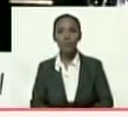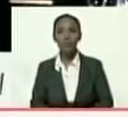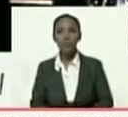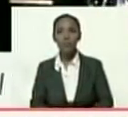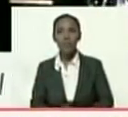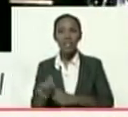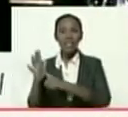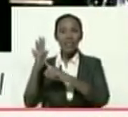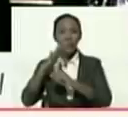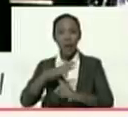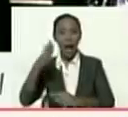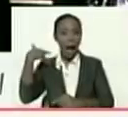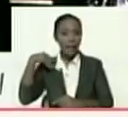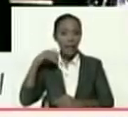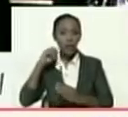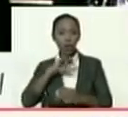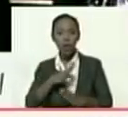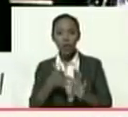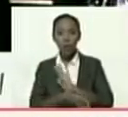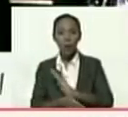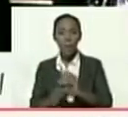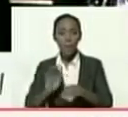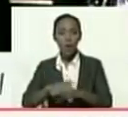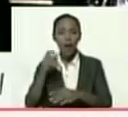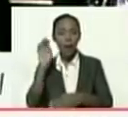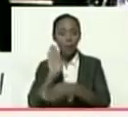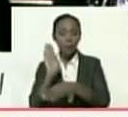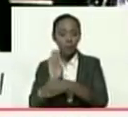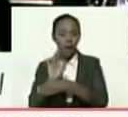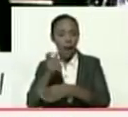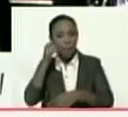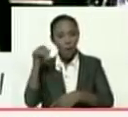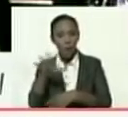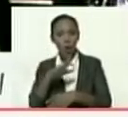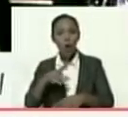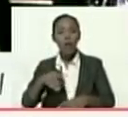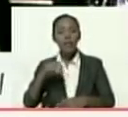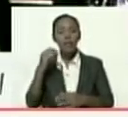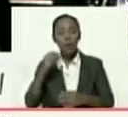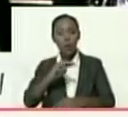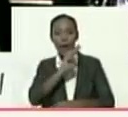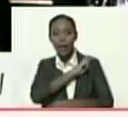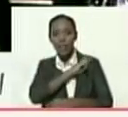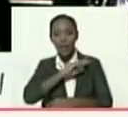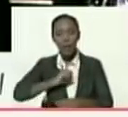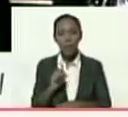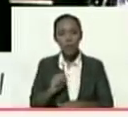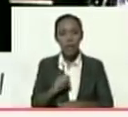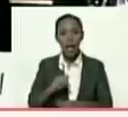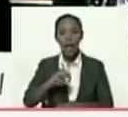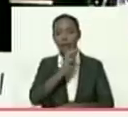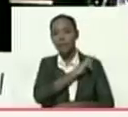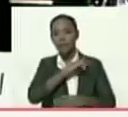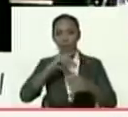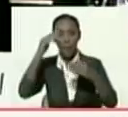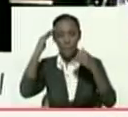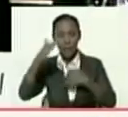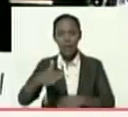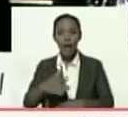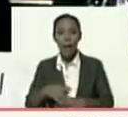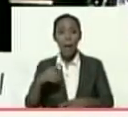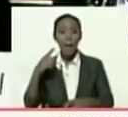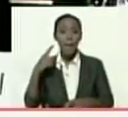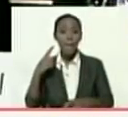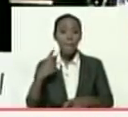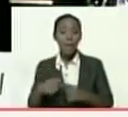Represión que no había hace dos días porque había que proteger al pueblo, según el comandante de la policía y el comandante del ejército. Miserables es lo que son.